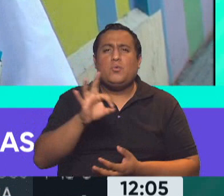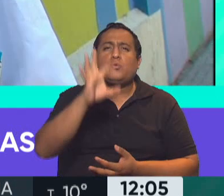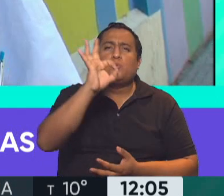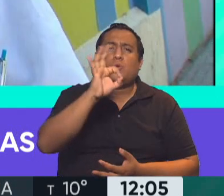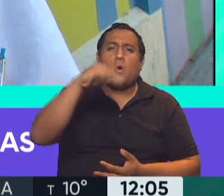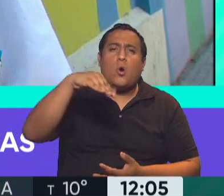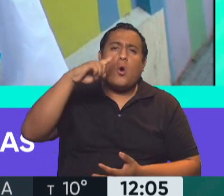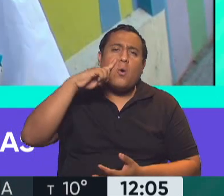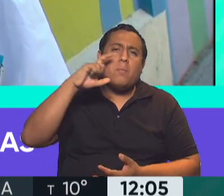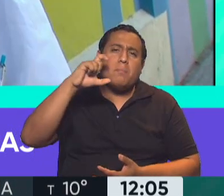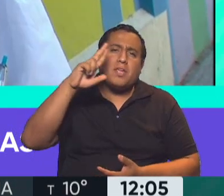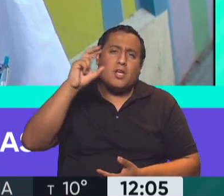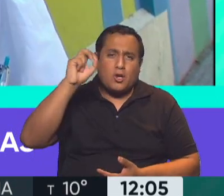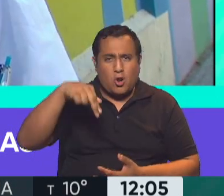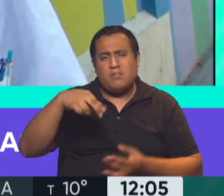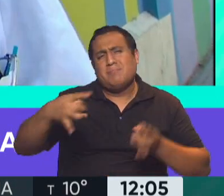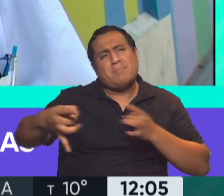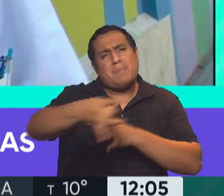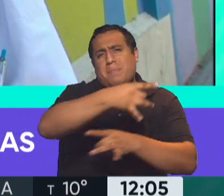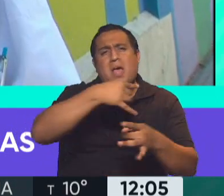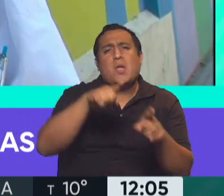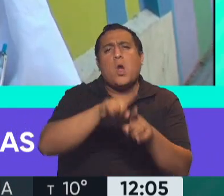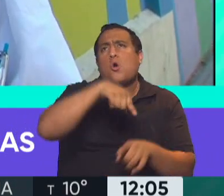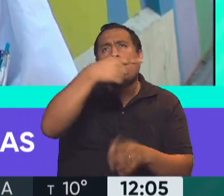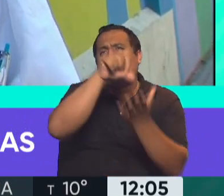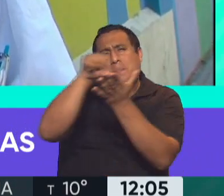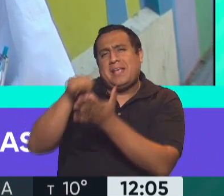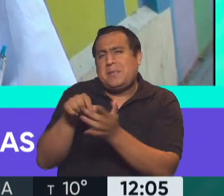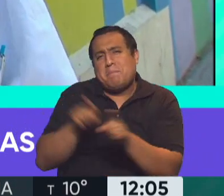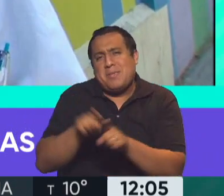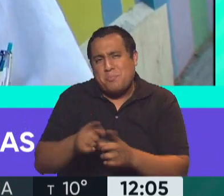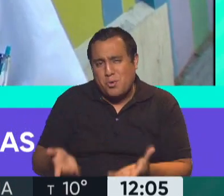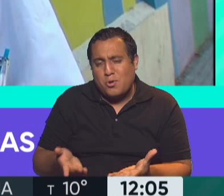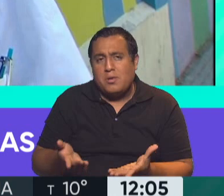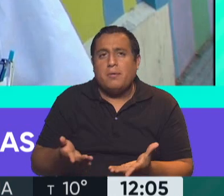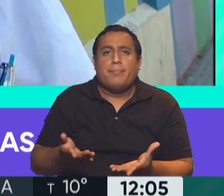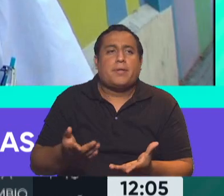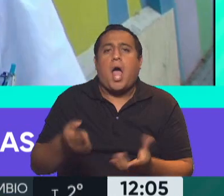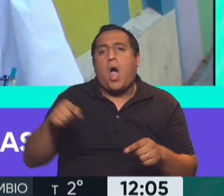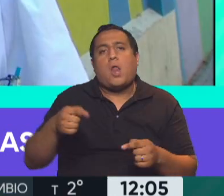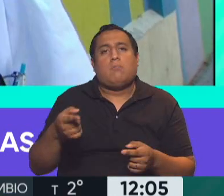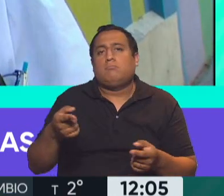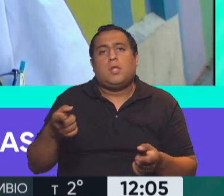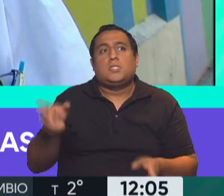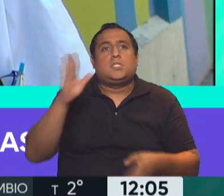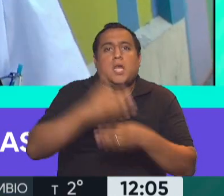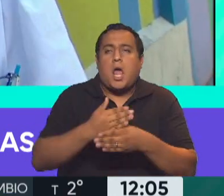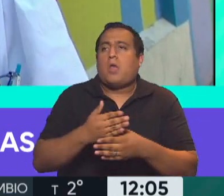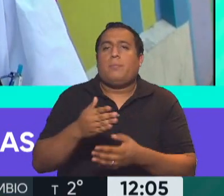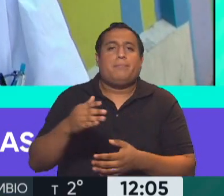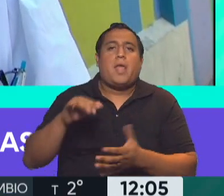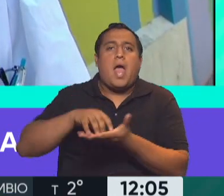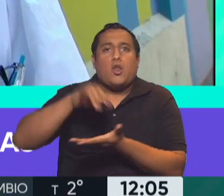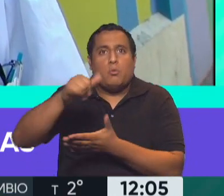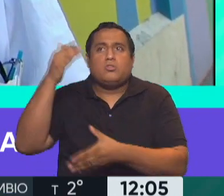misma magnitud que en otros países, ¿no? Así que en ese sentido yo creo que no vale la pena restringir este aeropuerto o